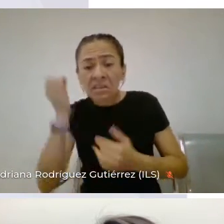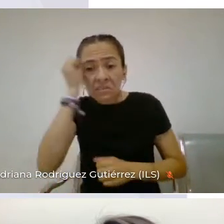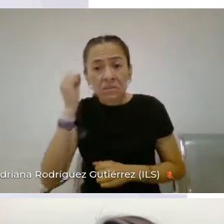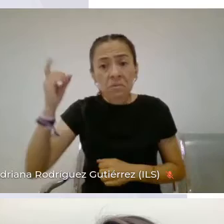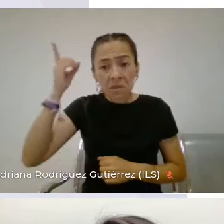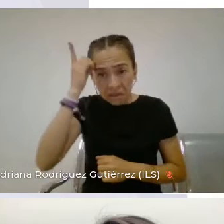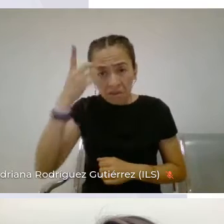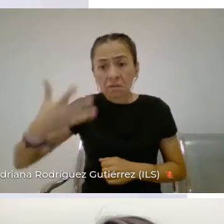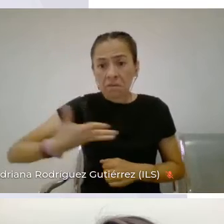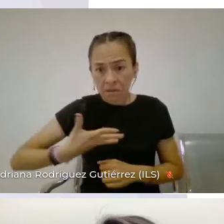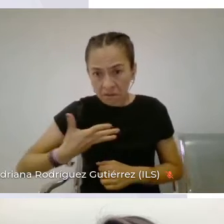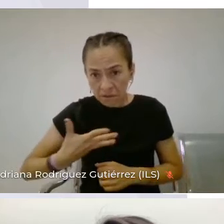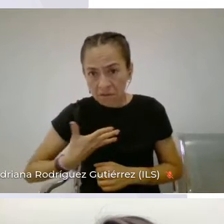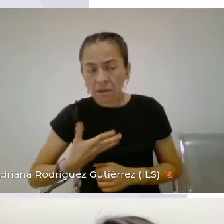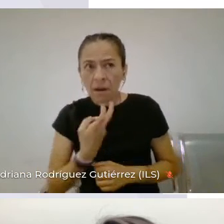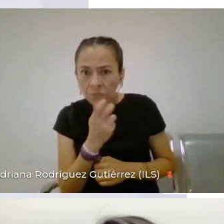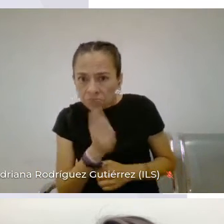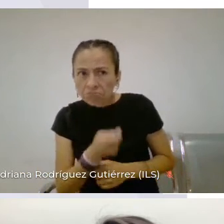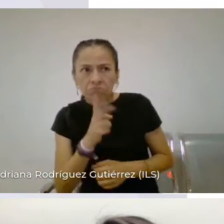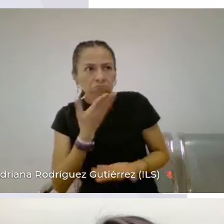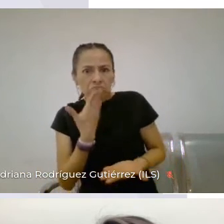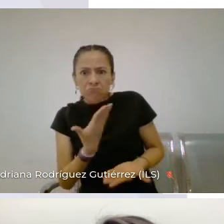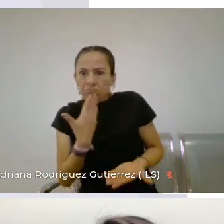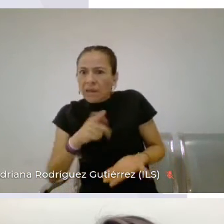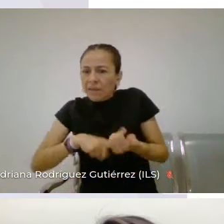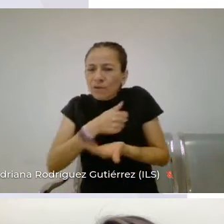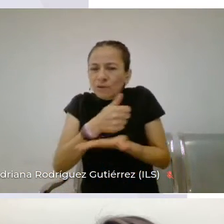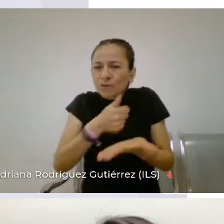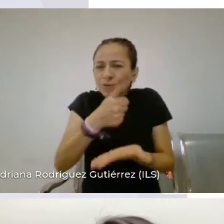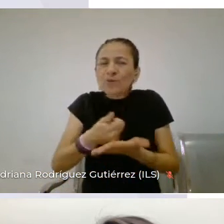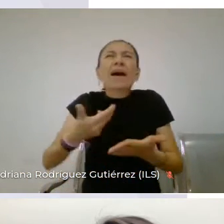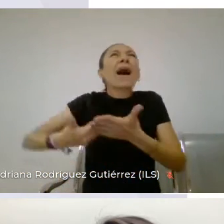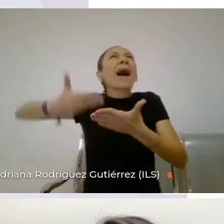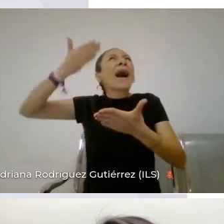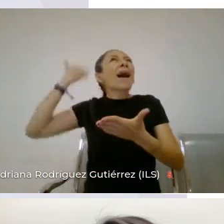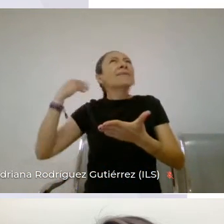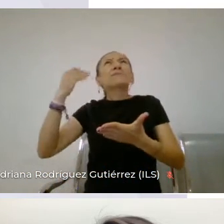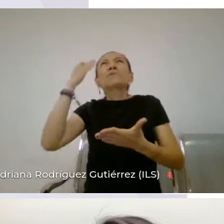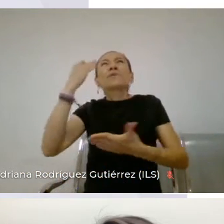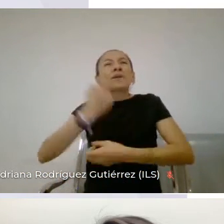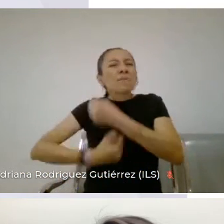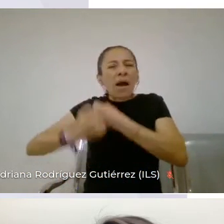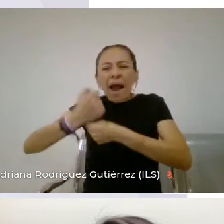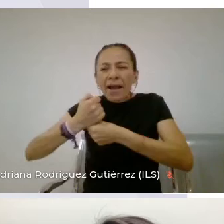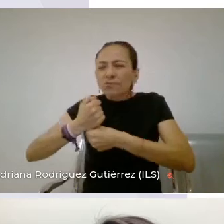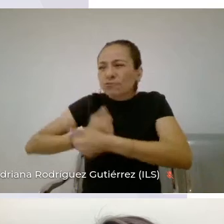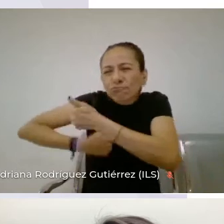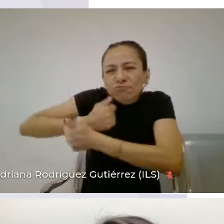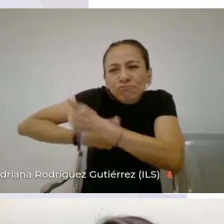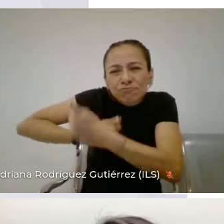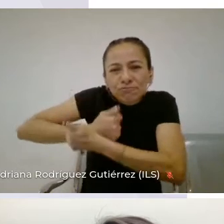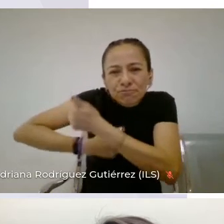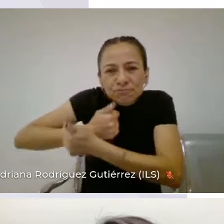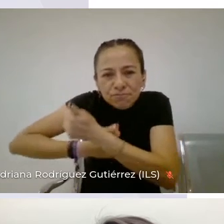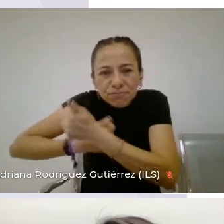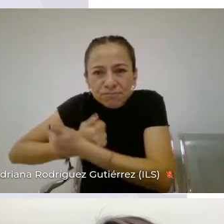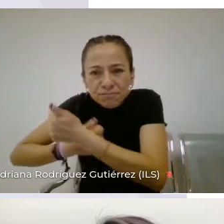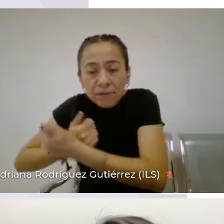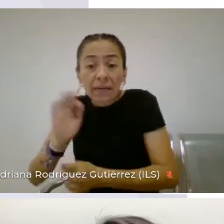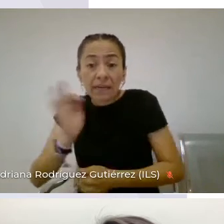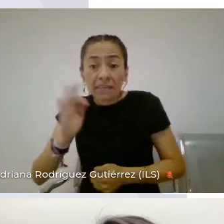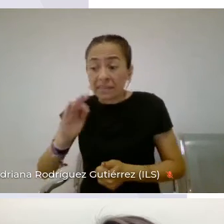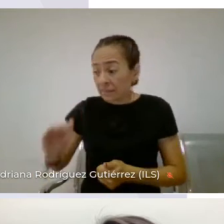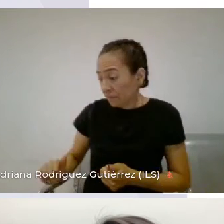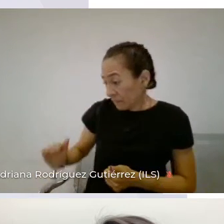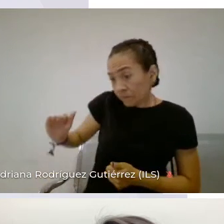en la ciudad que está, por ejemplo, haciendo un reto desde hace muchos años que implica moverse con los altura a 90